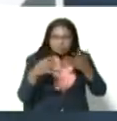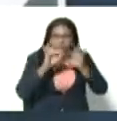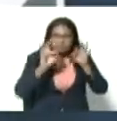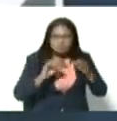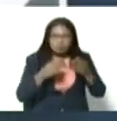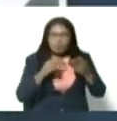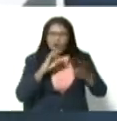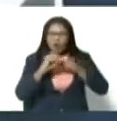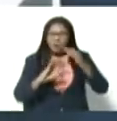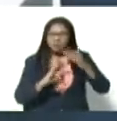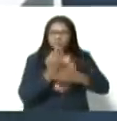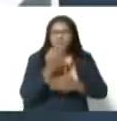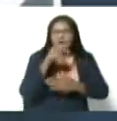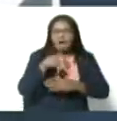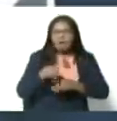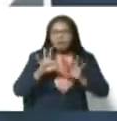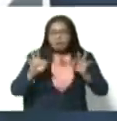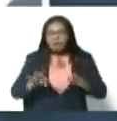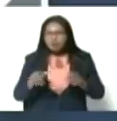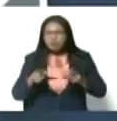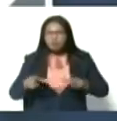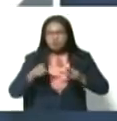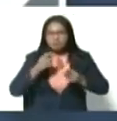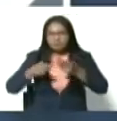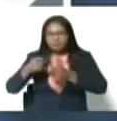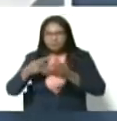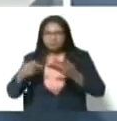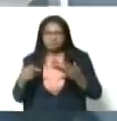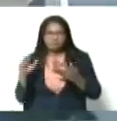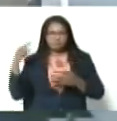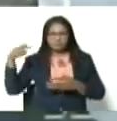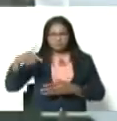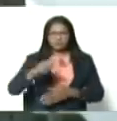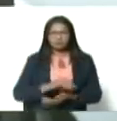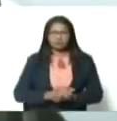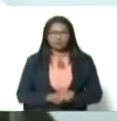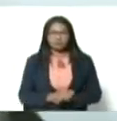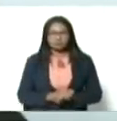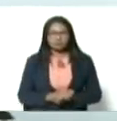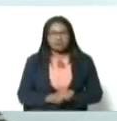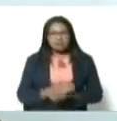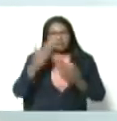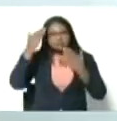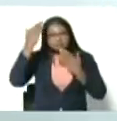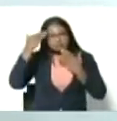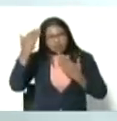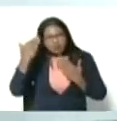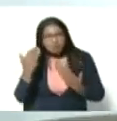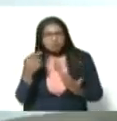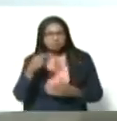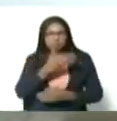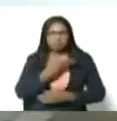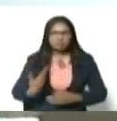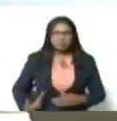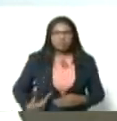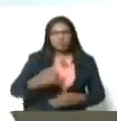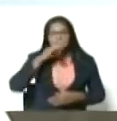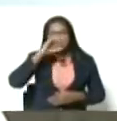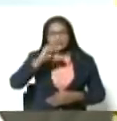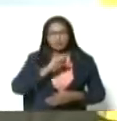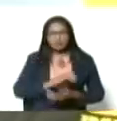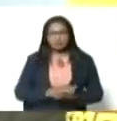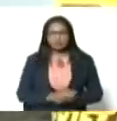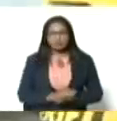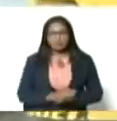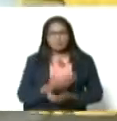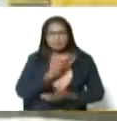a ser el funcionamiento de esta tienda del transportista. Saludos cordiales, mi presidente Nicolás Maduro,